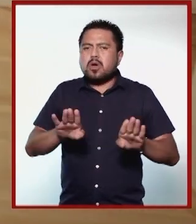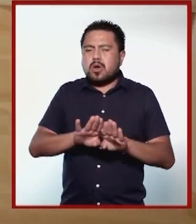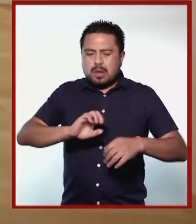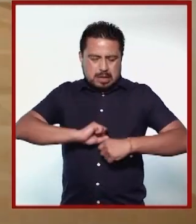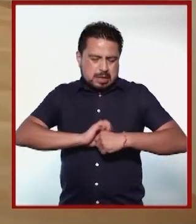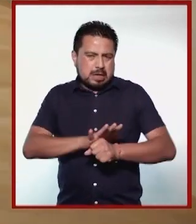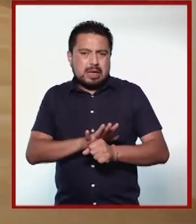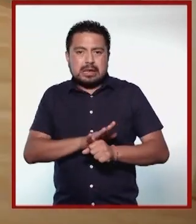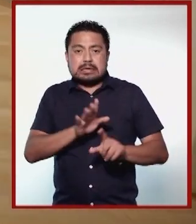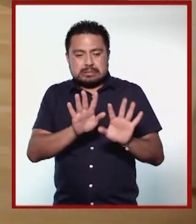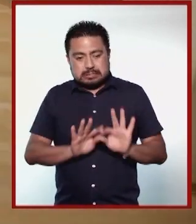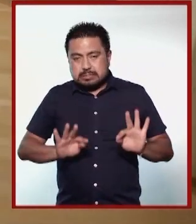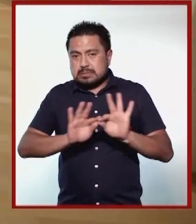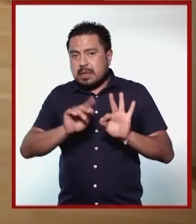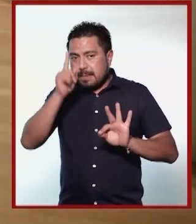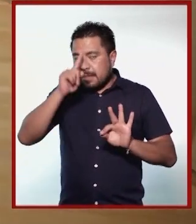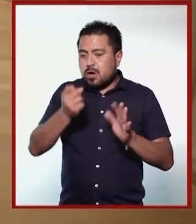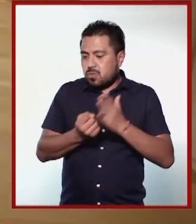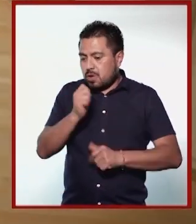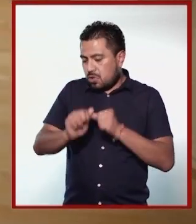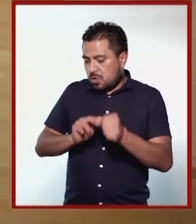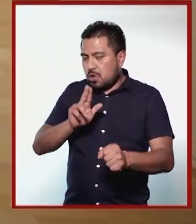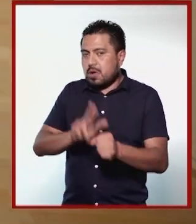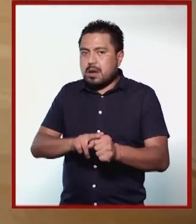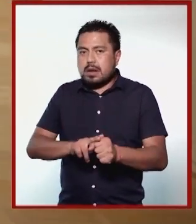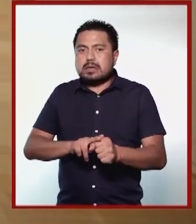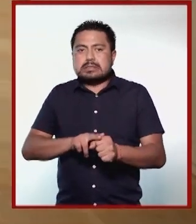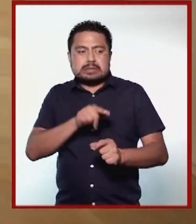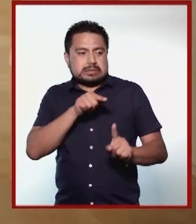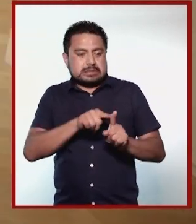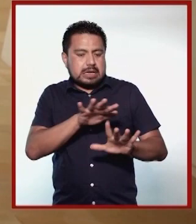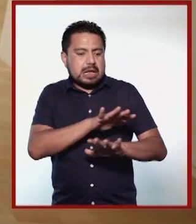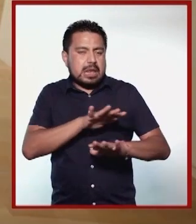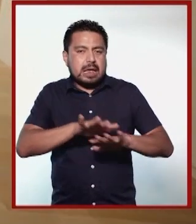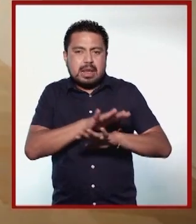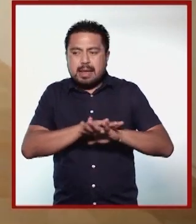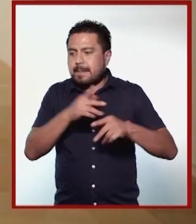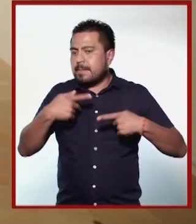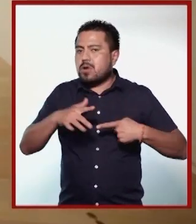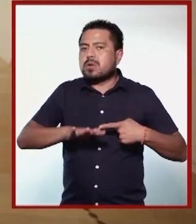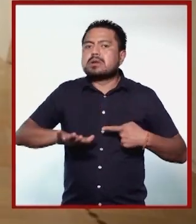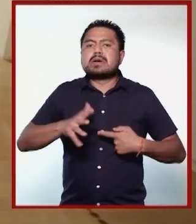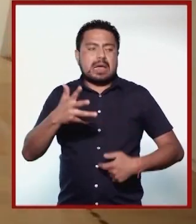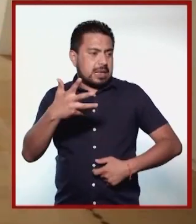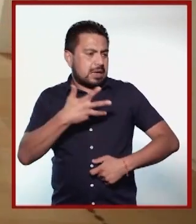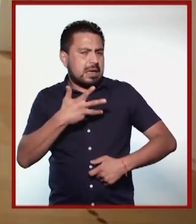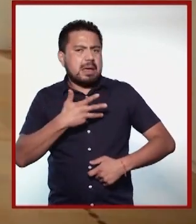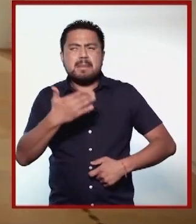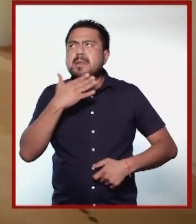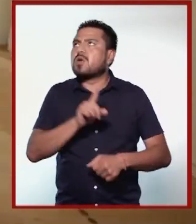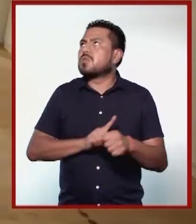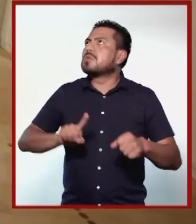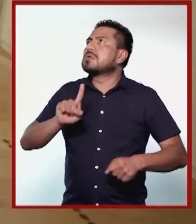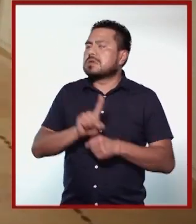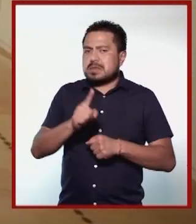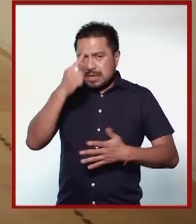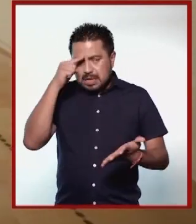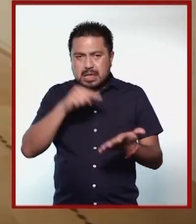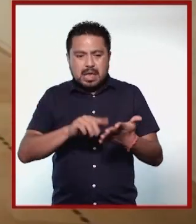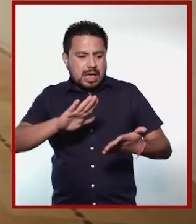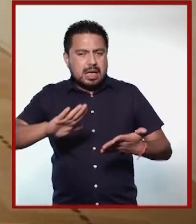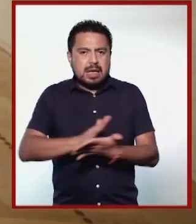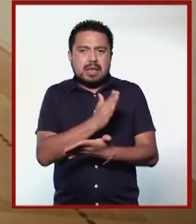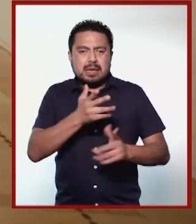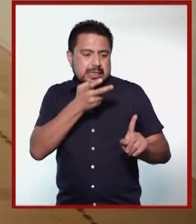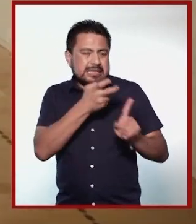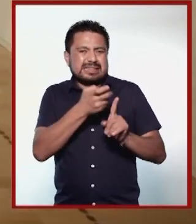pandemia, es importante para la nueva normalidad. Somos agentes de cambio. Tuvimos un muy buen día, Pamela. Creo que